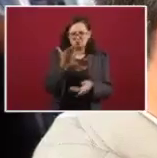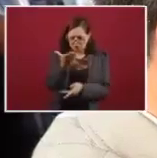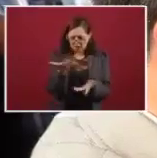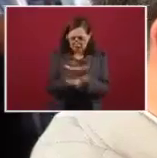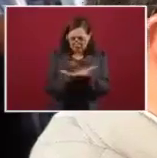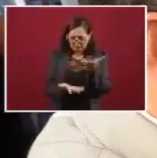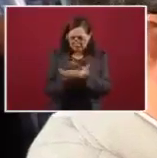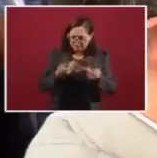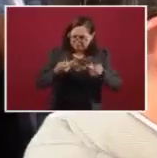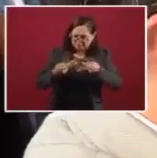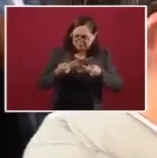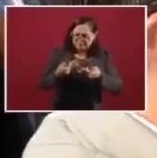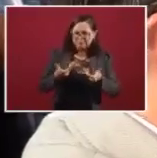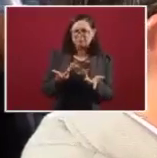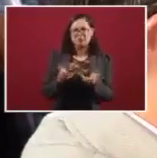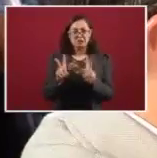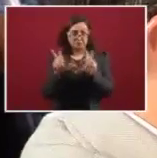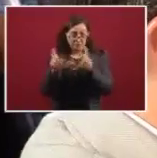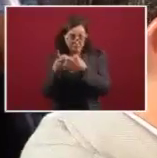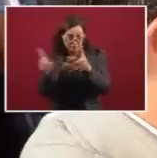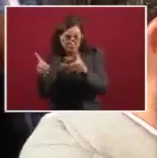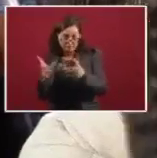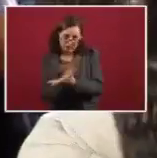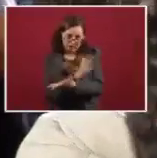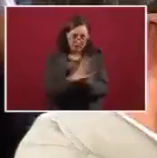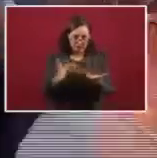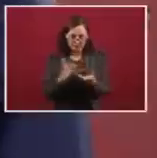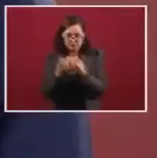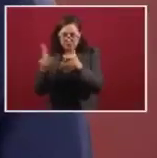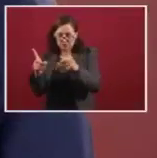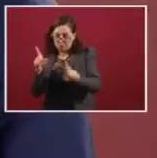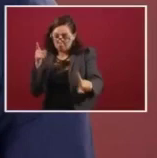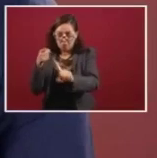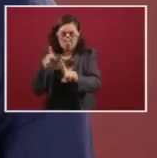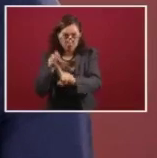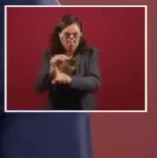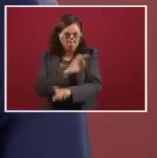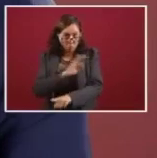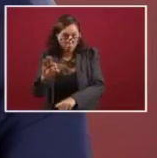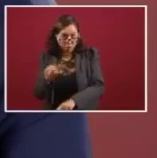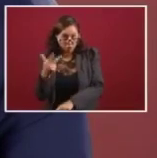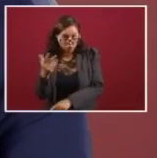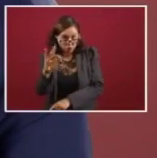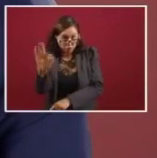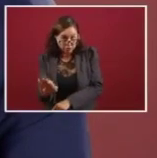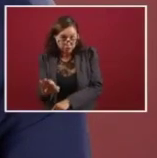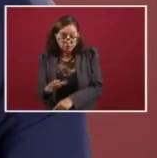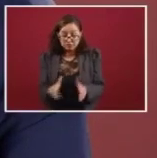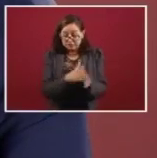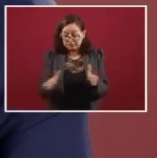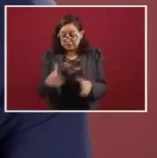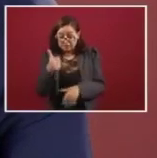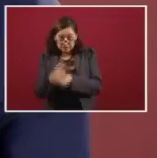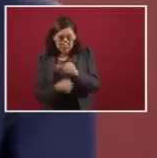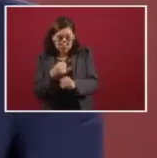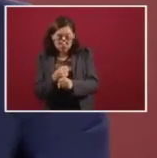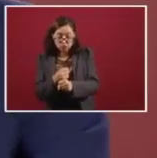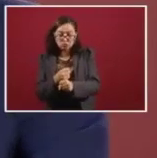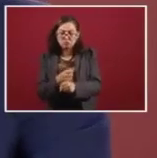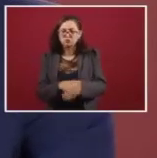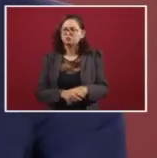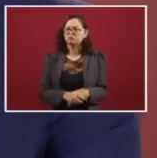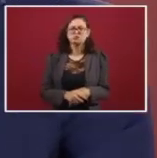llegar a estos niveles, ya que estamos hablando de esta diferencia entre crecimiento y desarrollo? Claro que sí, claro. ¿Dentro de su sexenio? Sí, no.